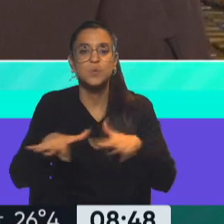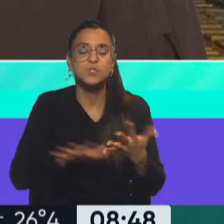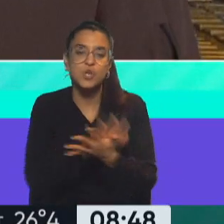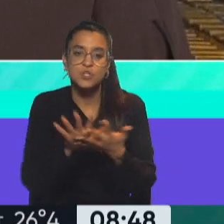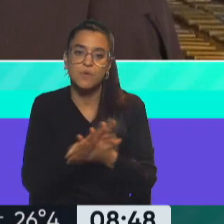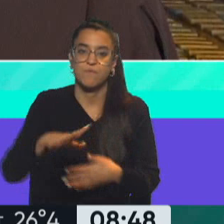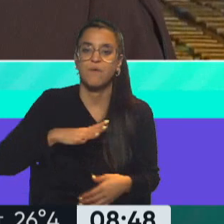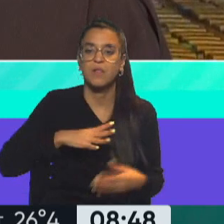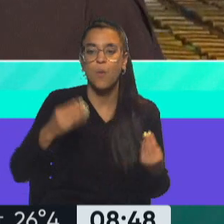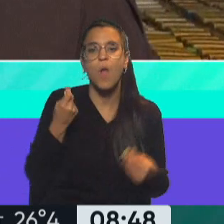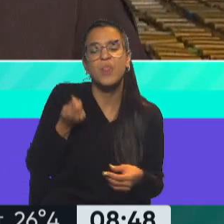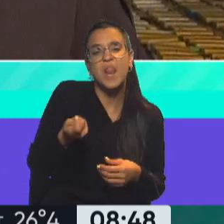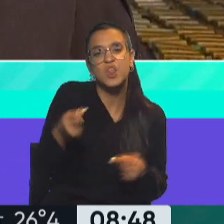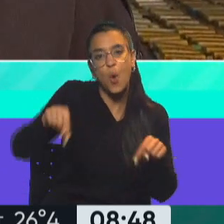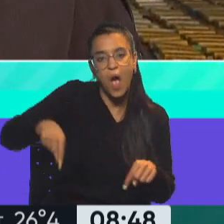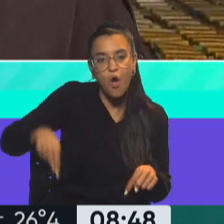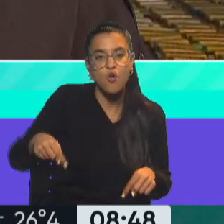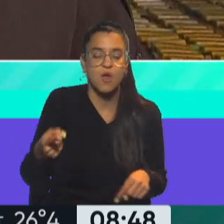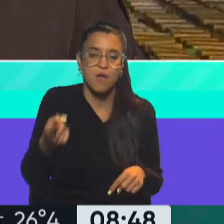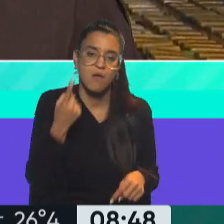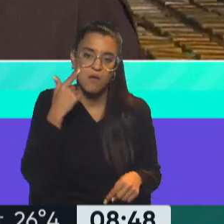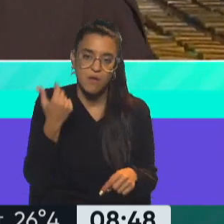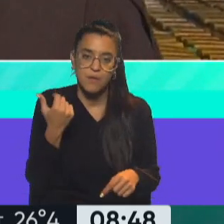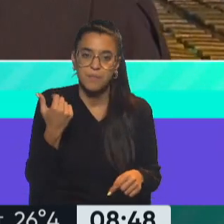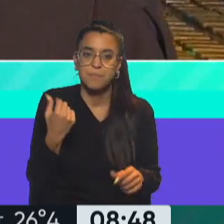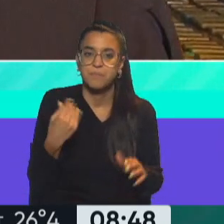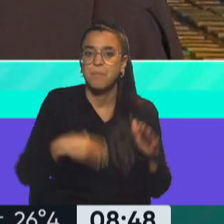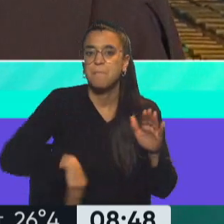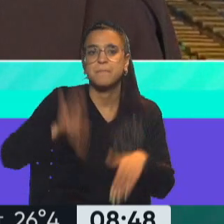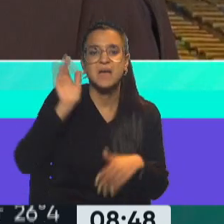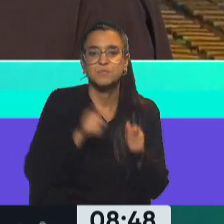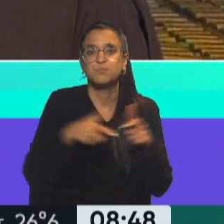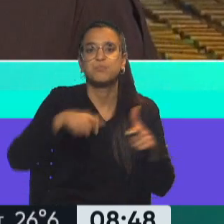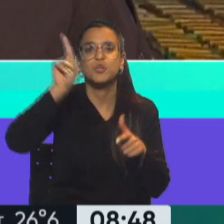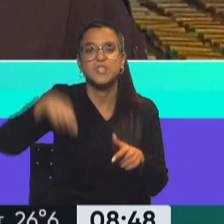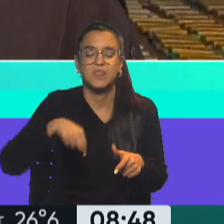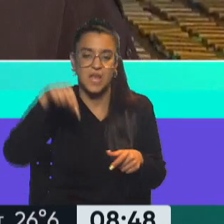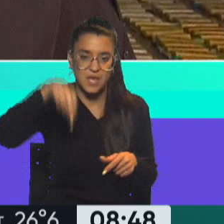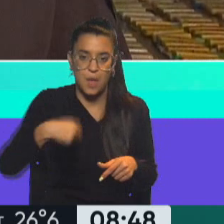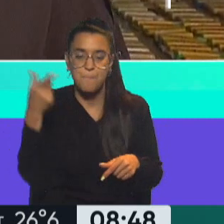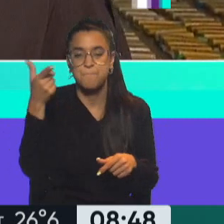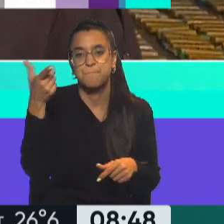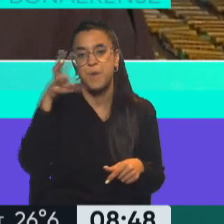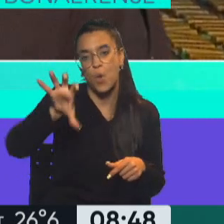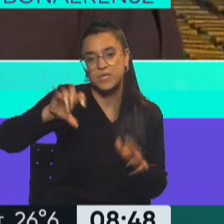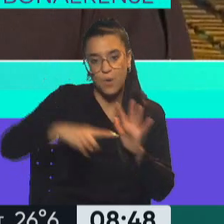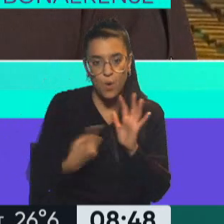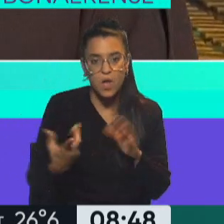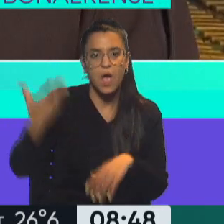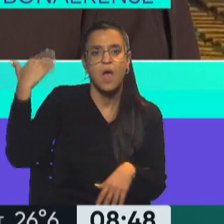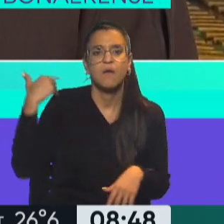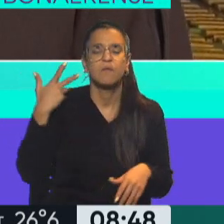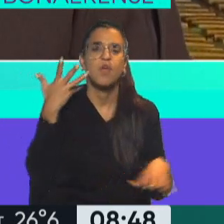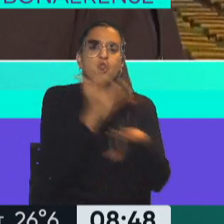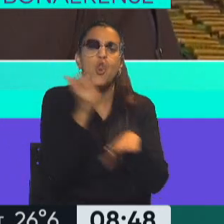es el delito en este momento que registra el mayor porcentaje en provincia de Buenos Aires? En algún momento habíamos hablado de